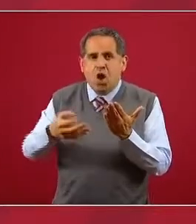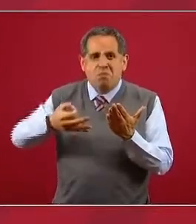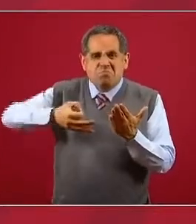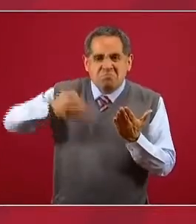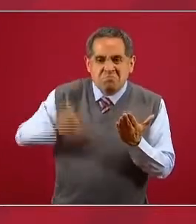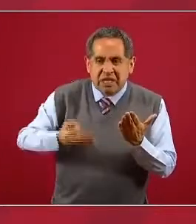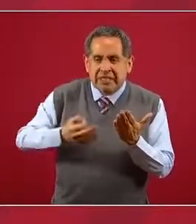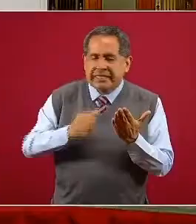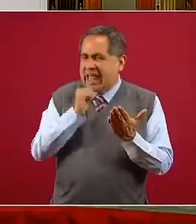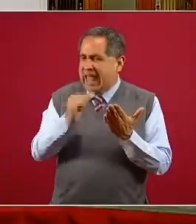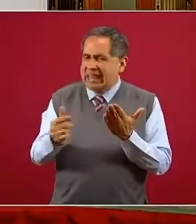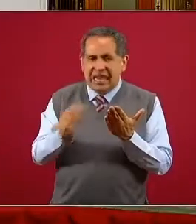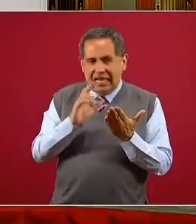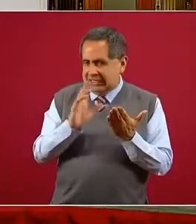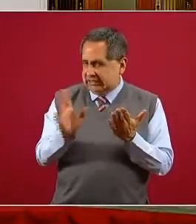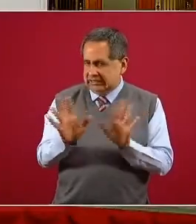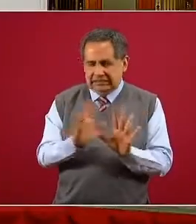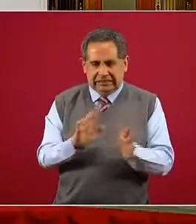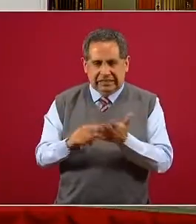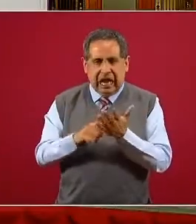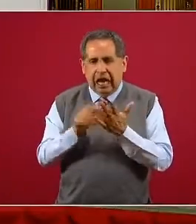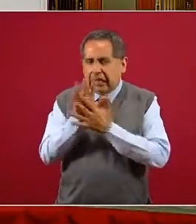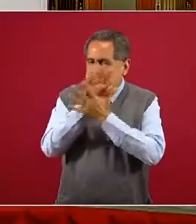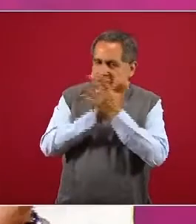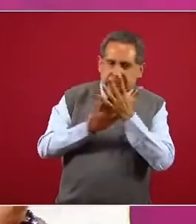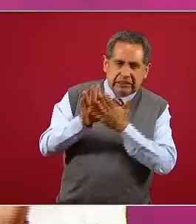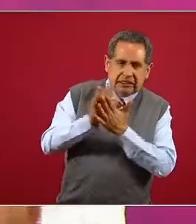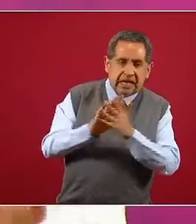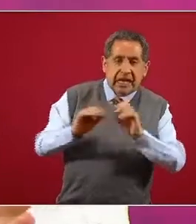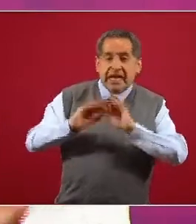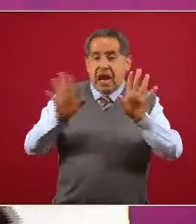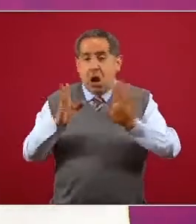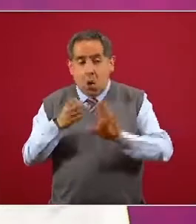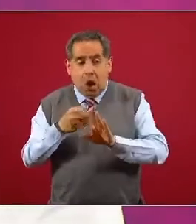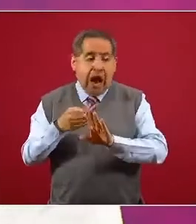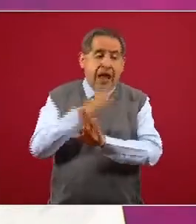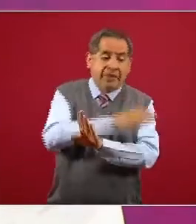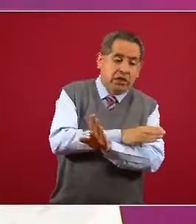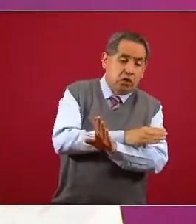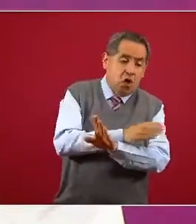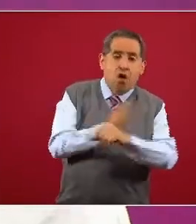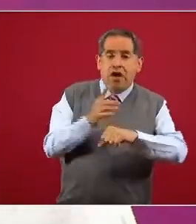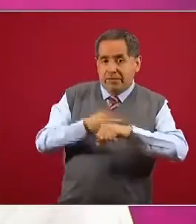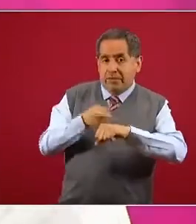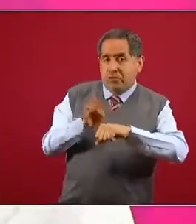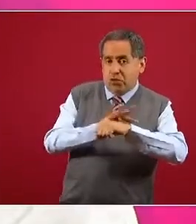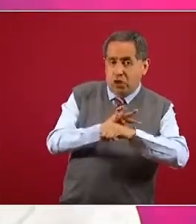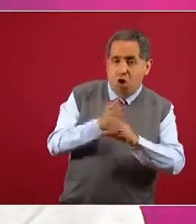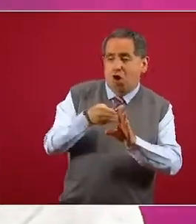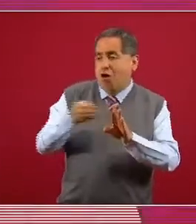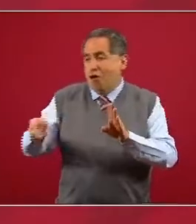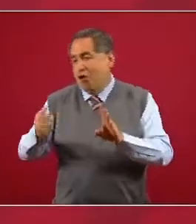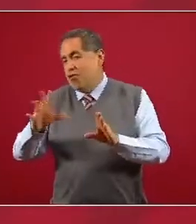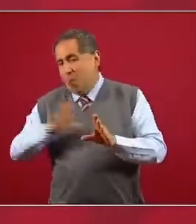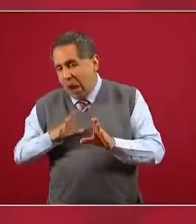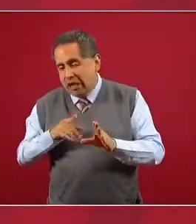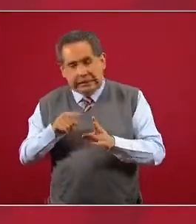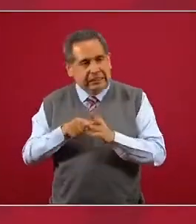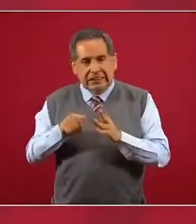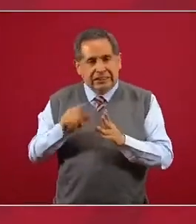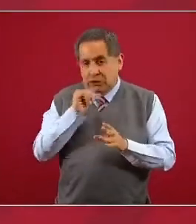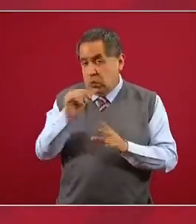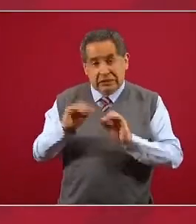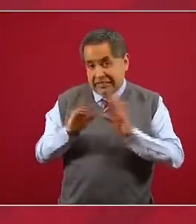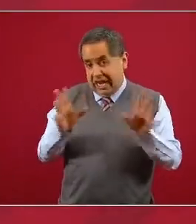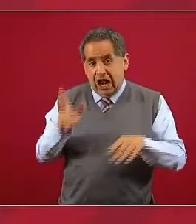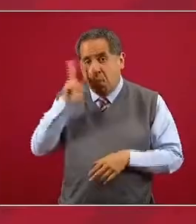para distinguir quién tuvo exposición previa al virus SARS-CoV-2 de quién no tuvo exposición previa al